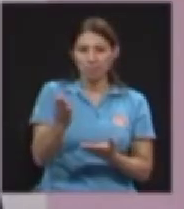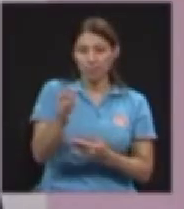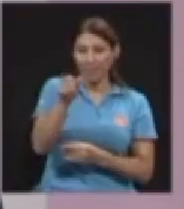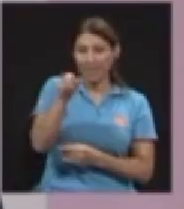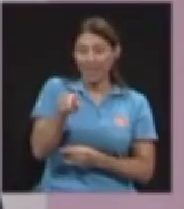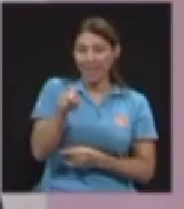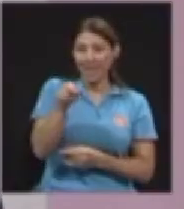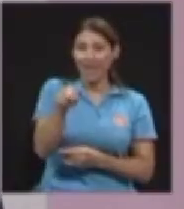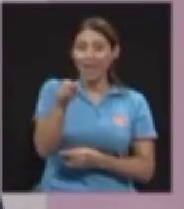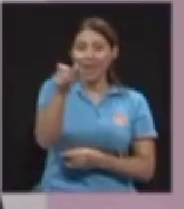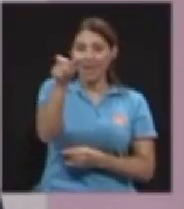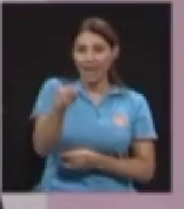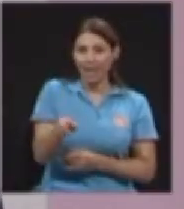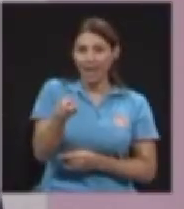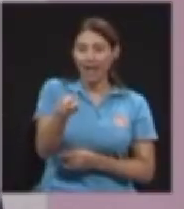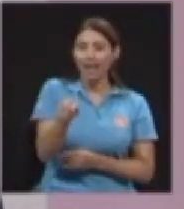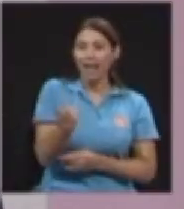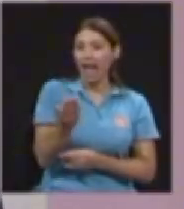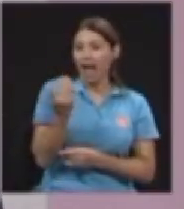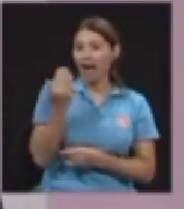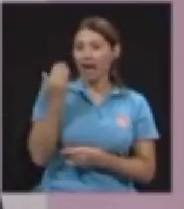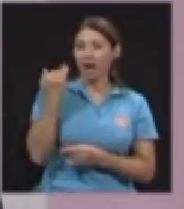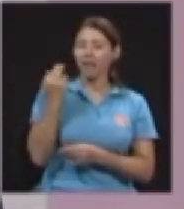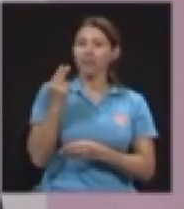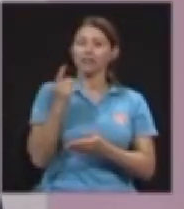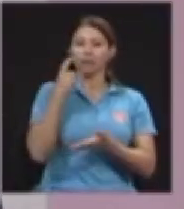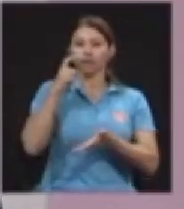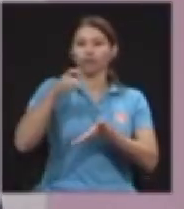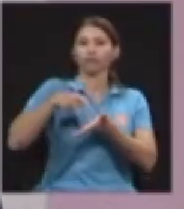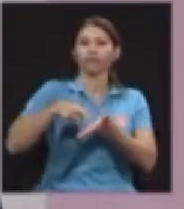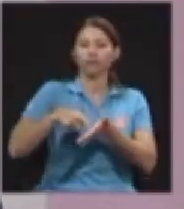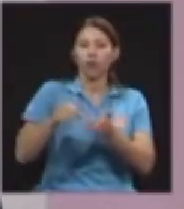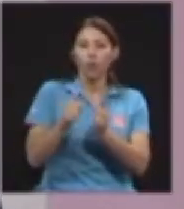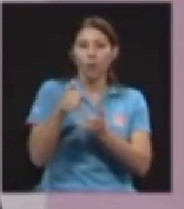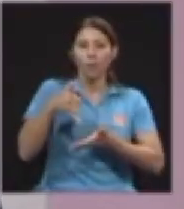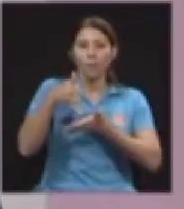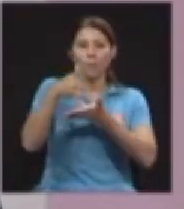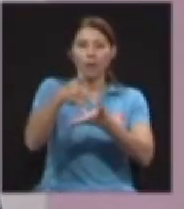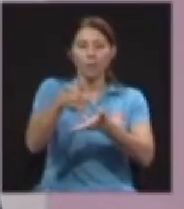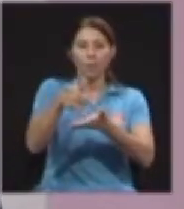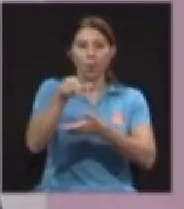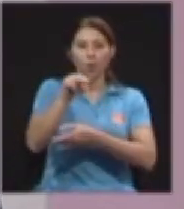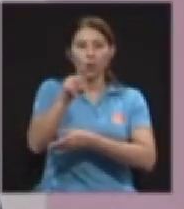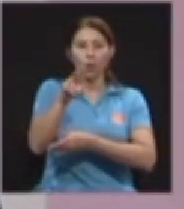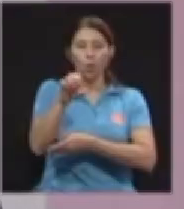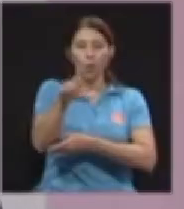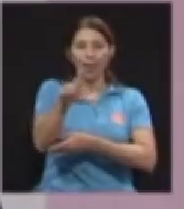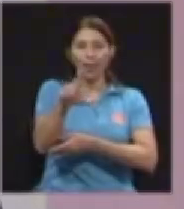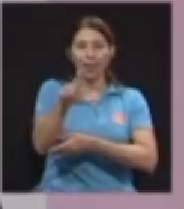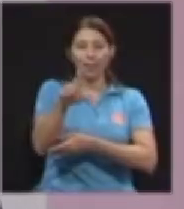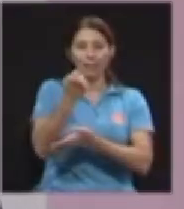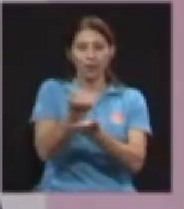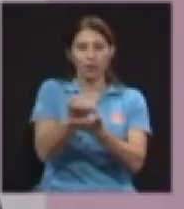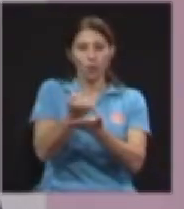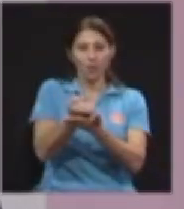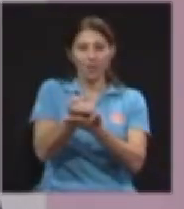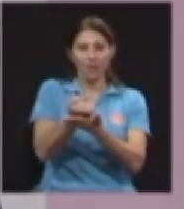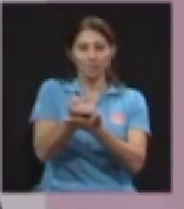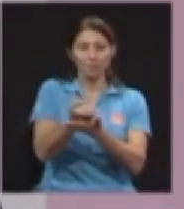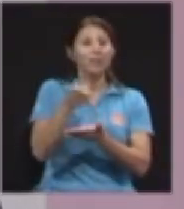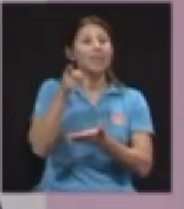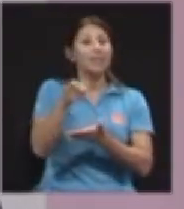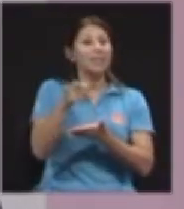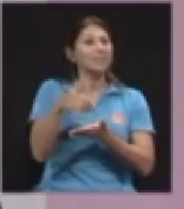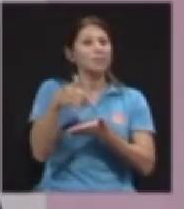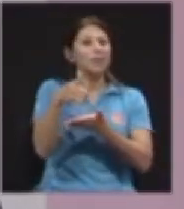acaba de ser distinguido con el Premio Nobel de Economía y recibirá ese premio en